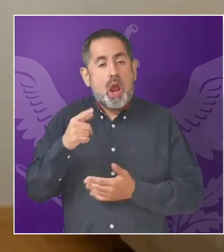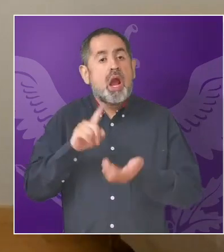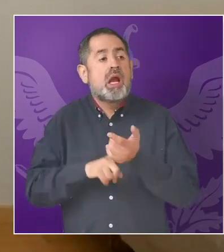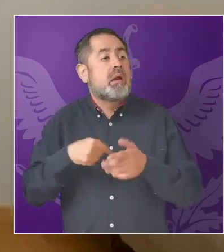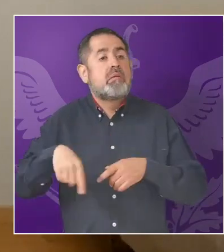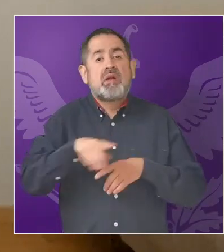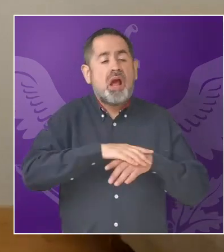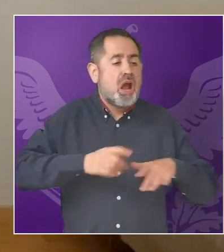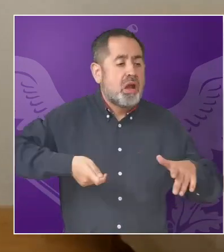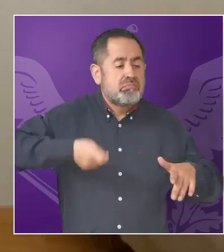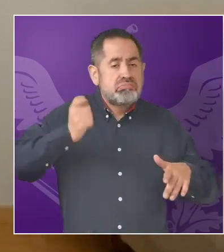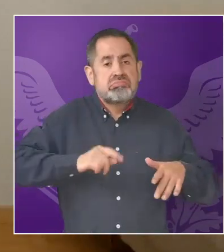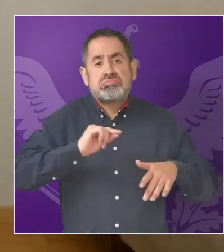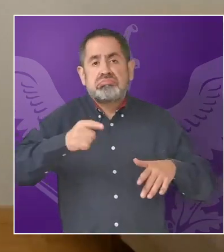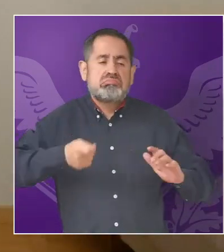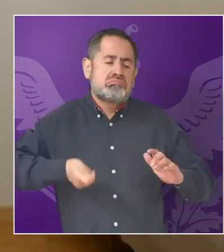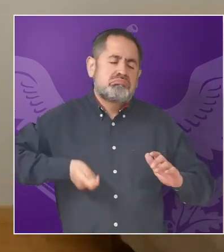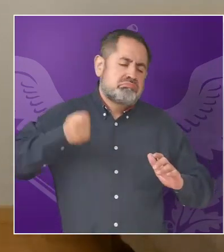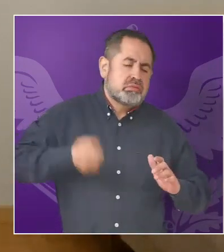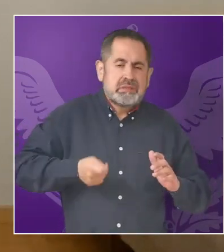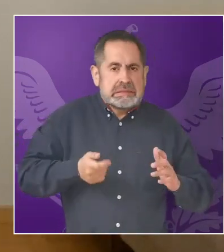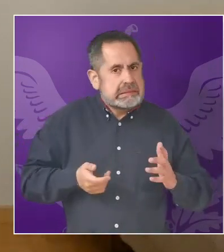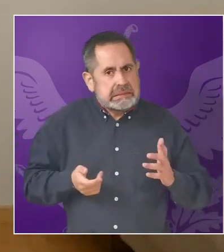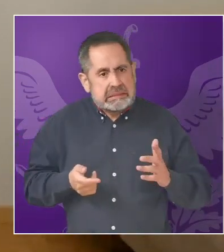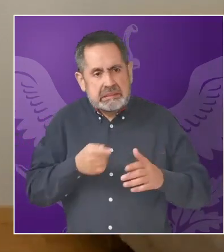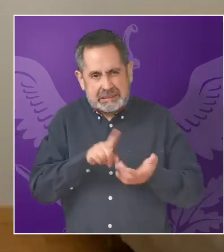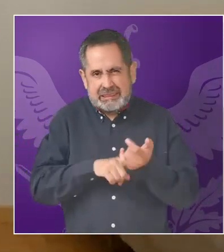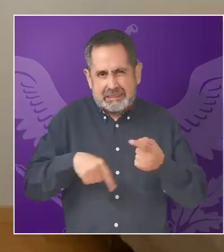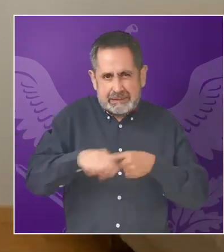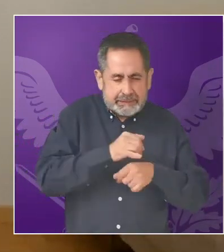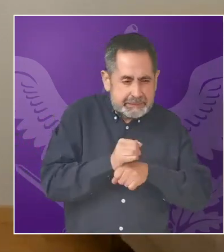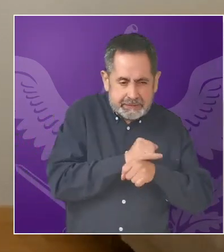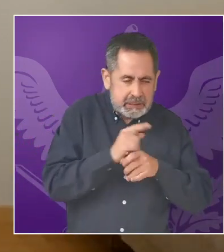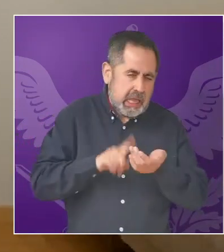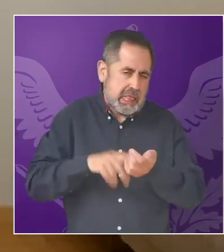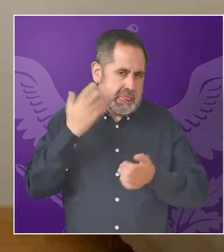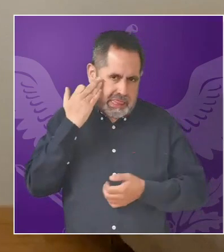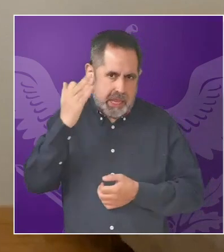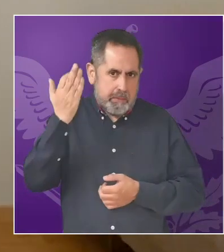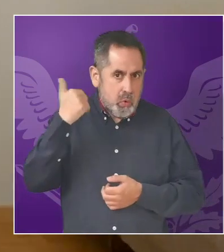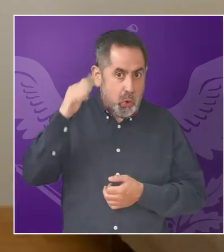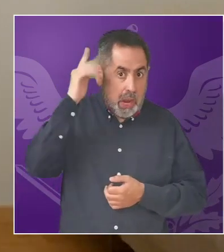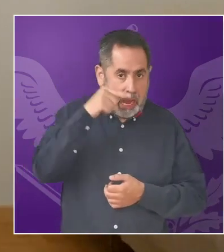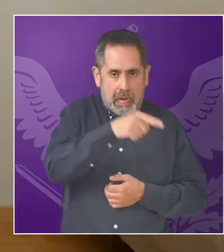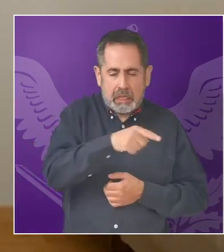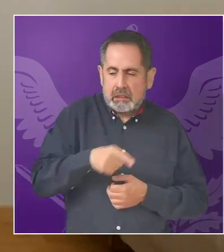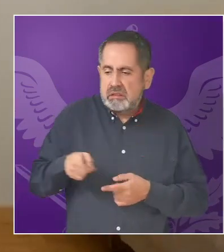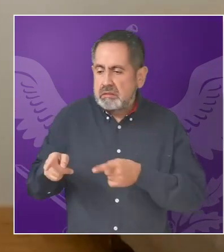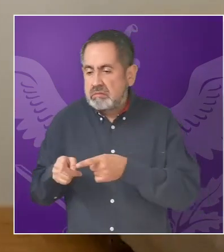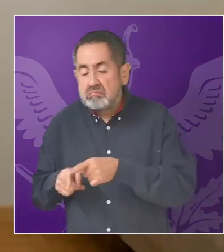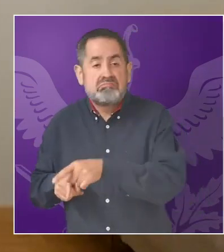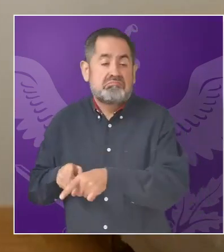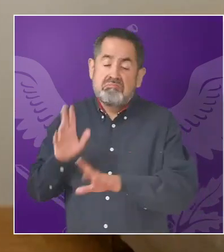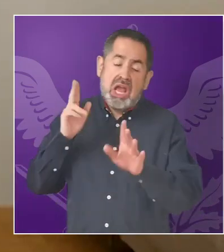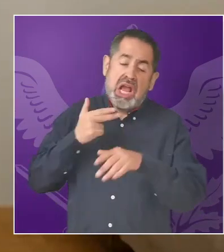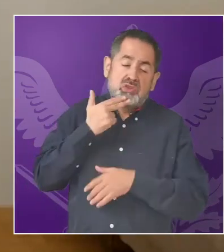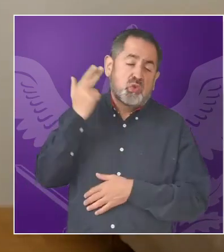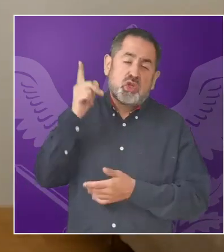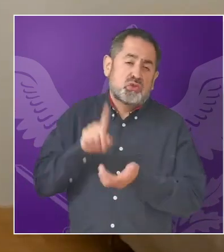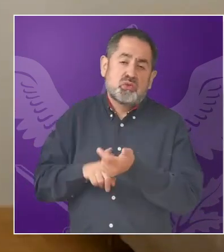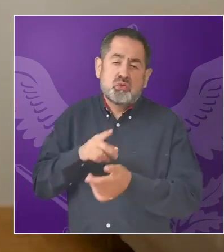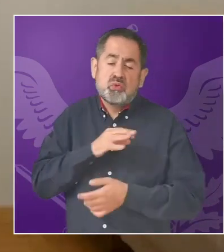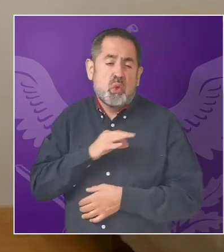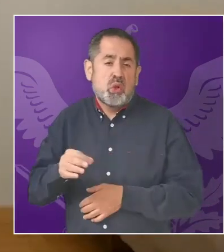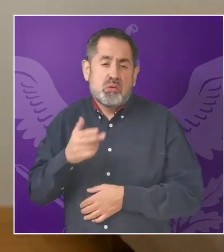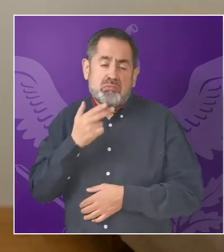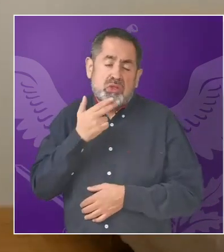además, la conclusión a la que llegan las autoridades de investigación en aquel momento a que se trataba de un suicidio,